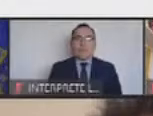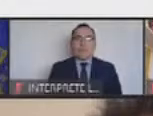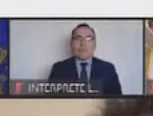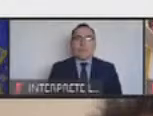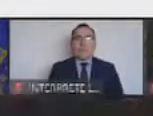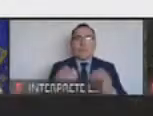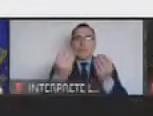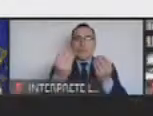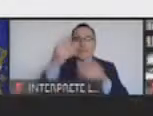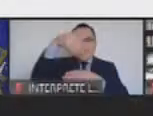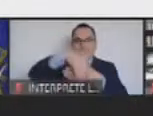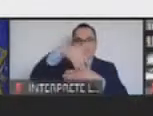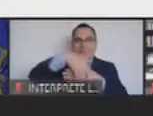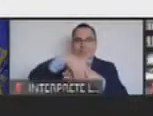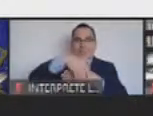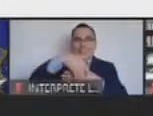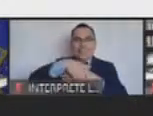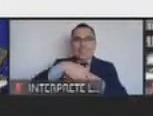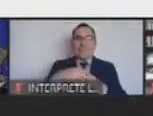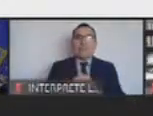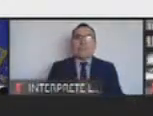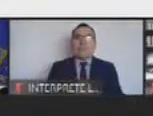Buenas tardes.